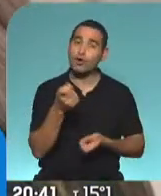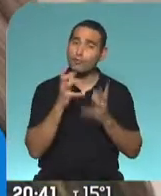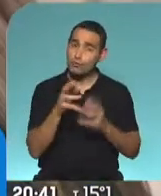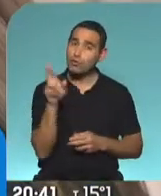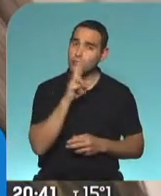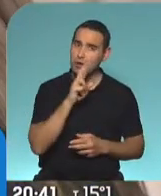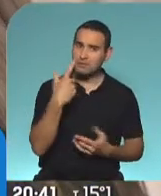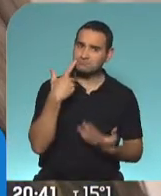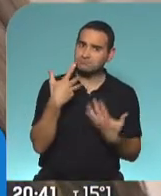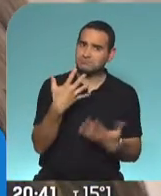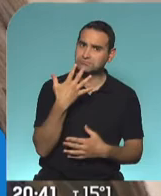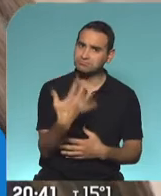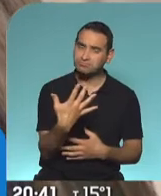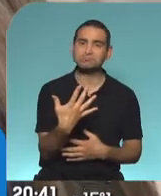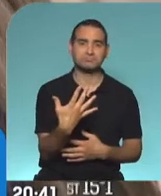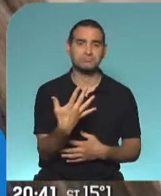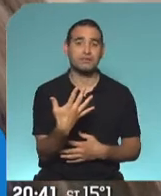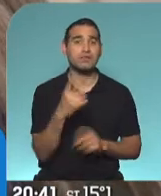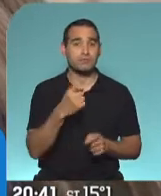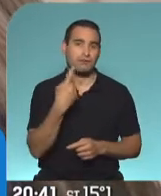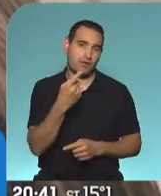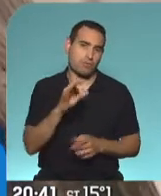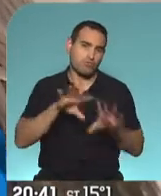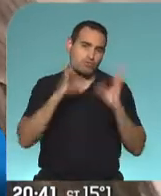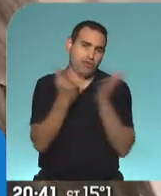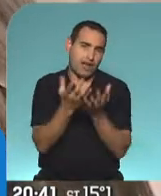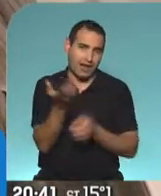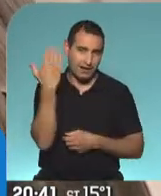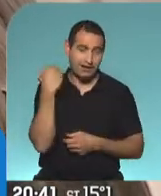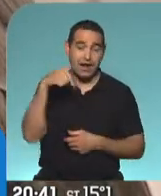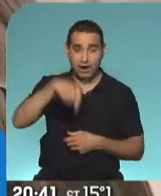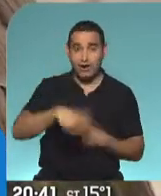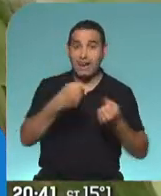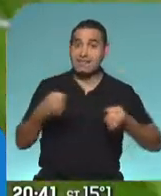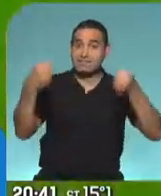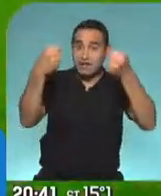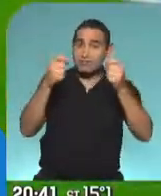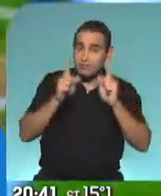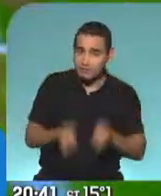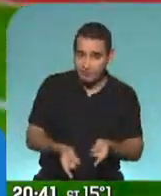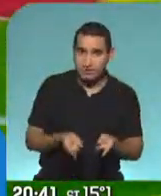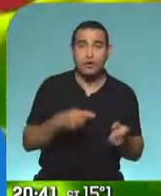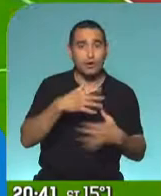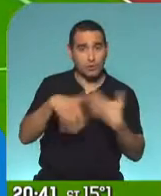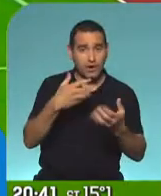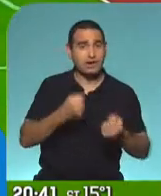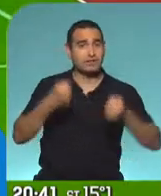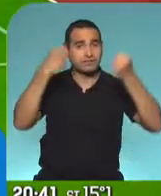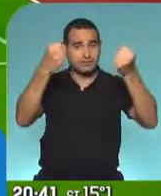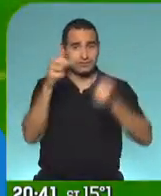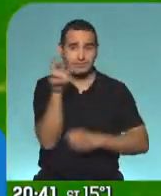que da sus resultados. Lo vio con el Mundial, hoy mismo con la Champions, que también se está jugando la Champions